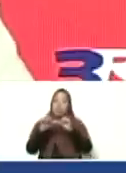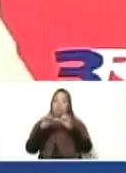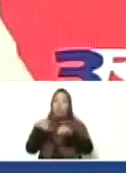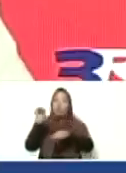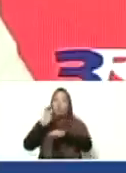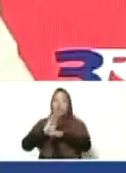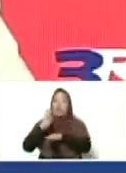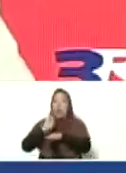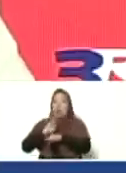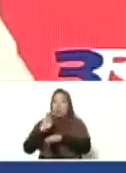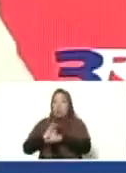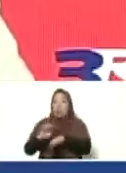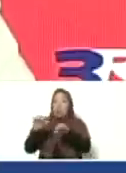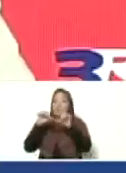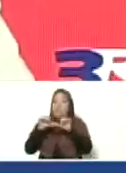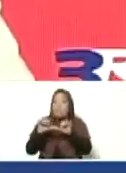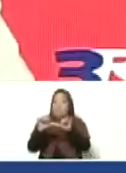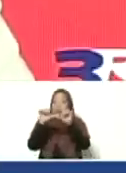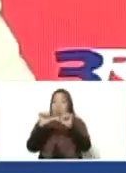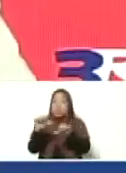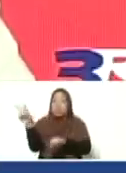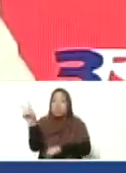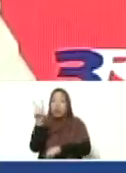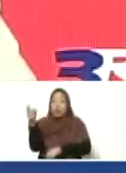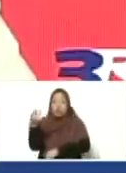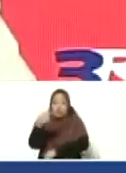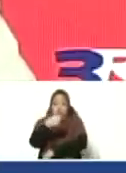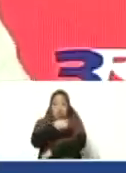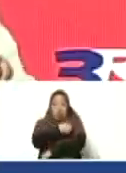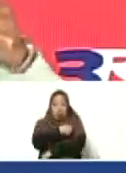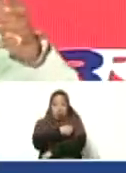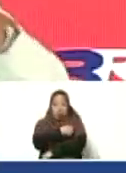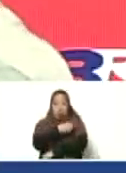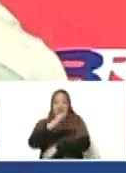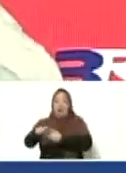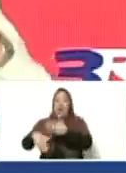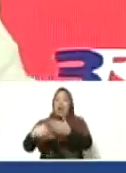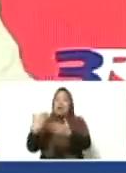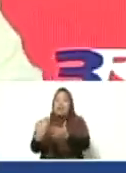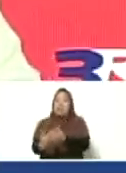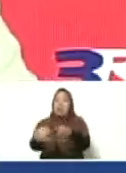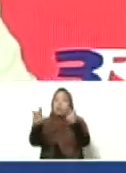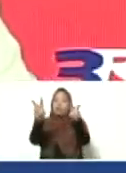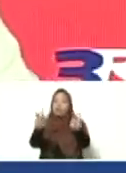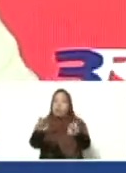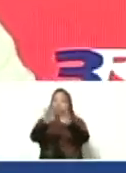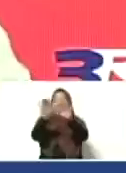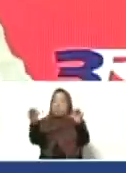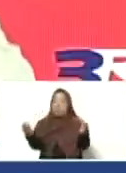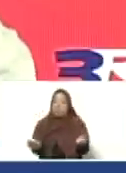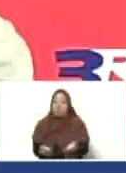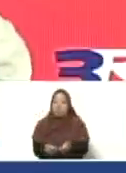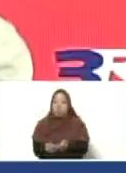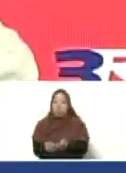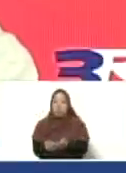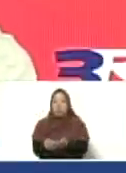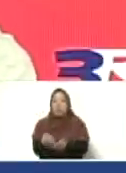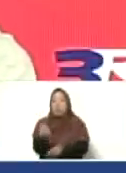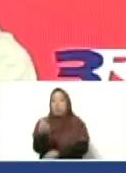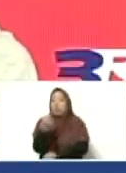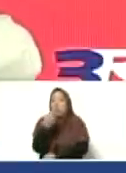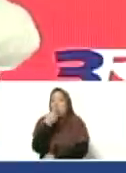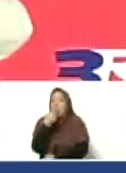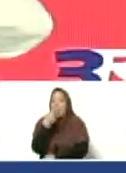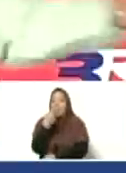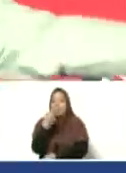en venezuela nos seguimos vacunando hasta que aparezca en el mundo una pastillita una